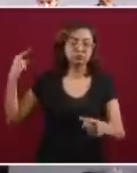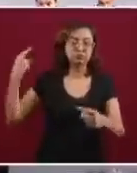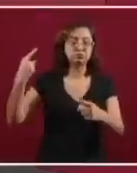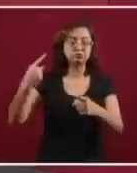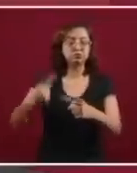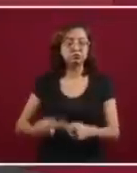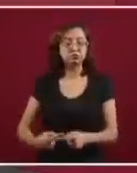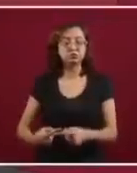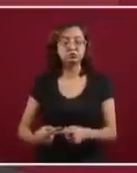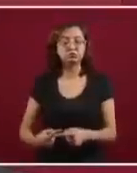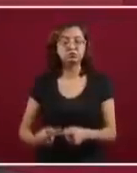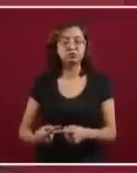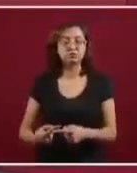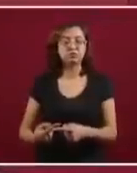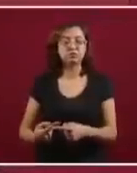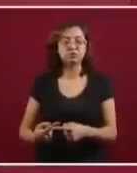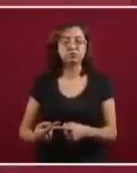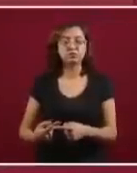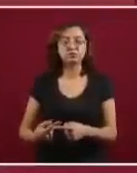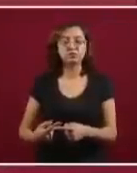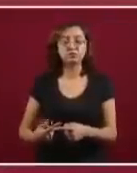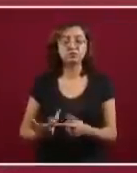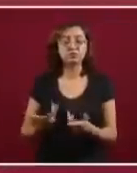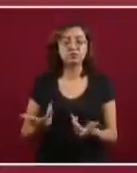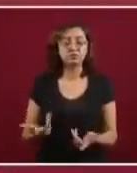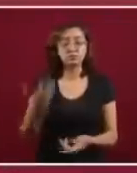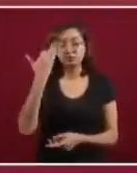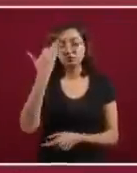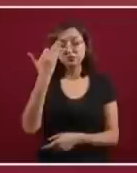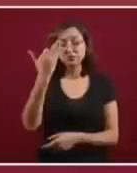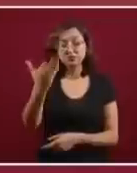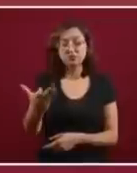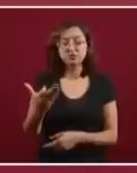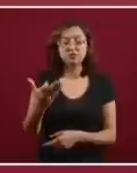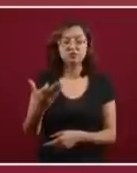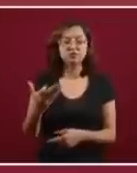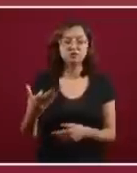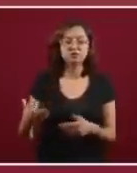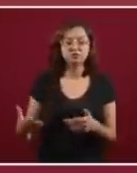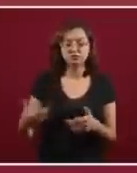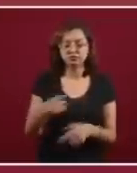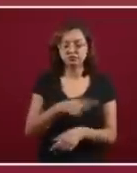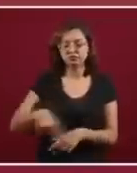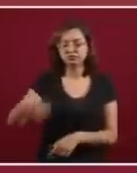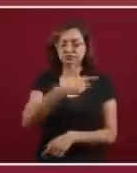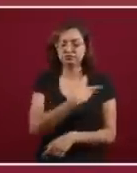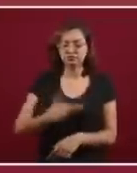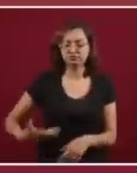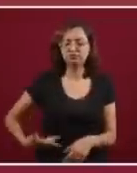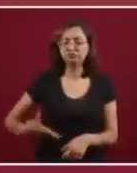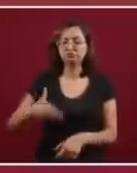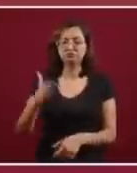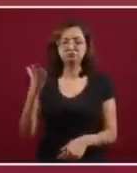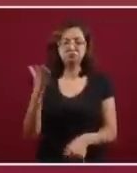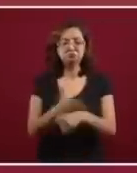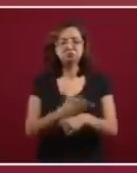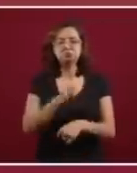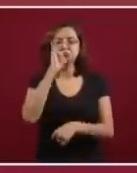en qué se le da impunidad al presidente